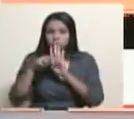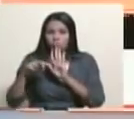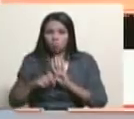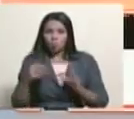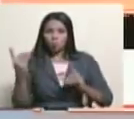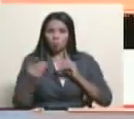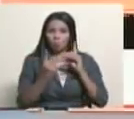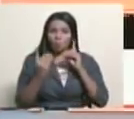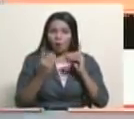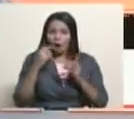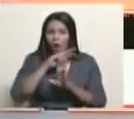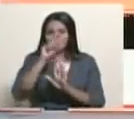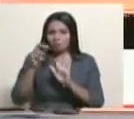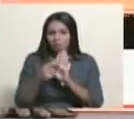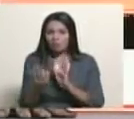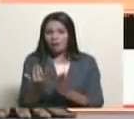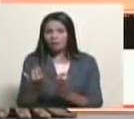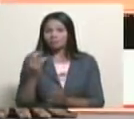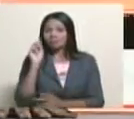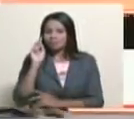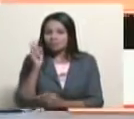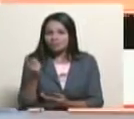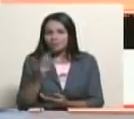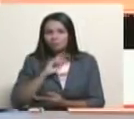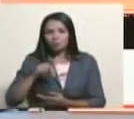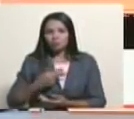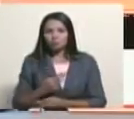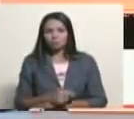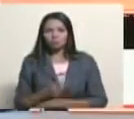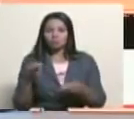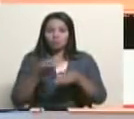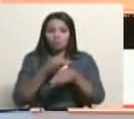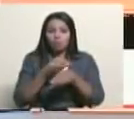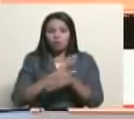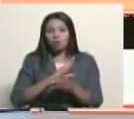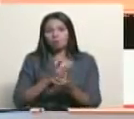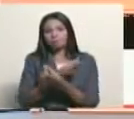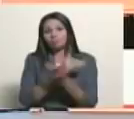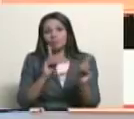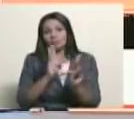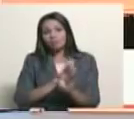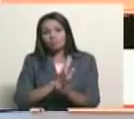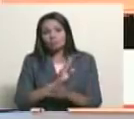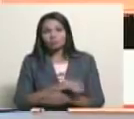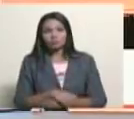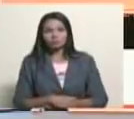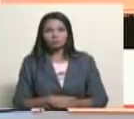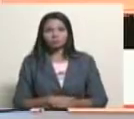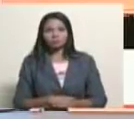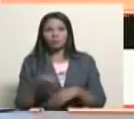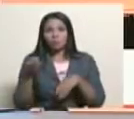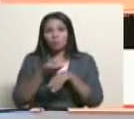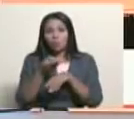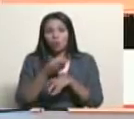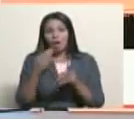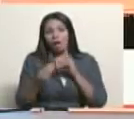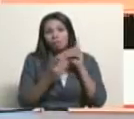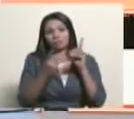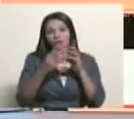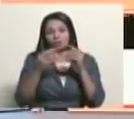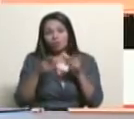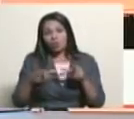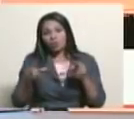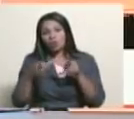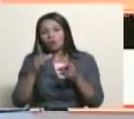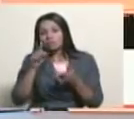diálogo nacional necesaria de un gobierno democrático que busca el diálogo con todos los